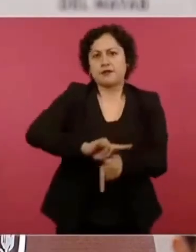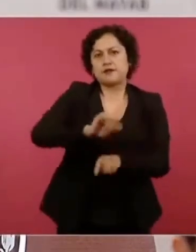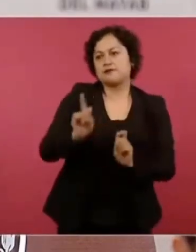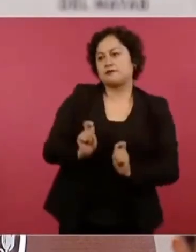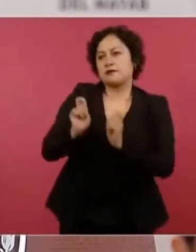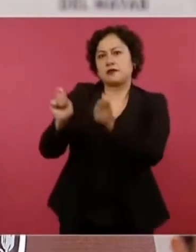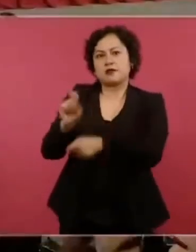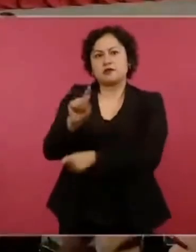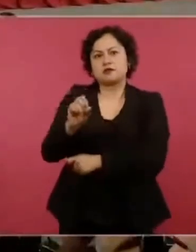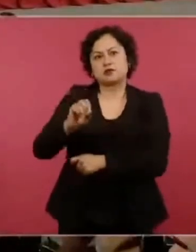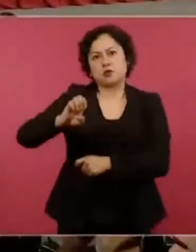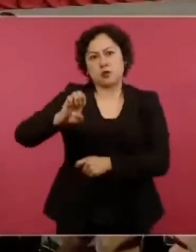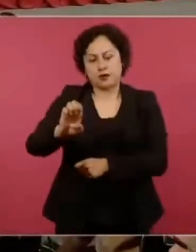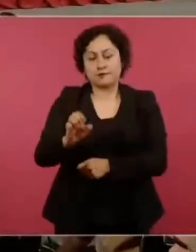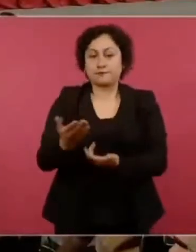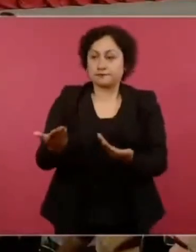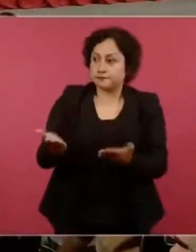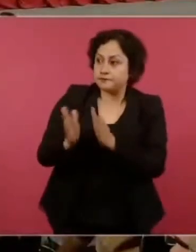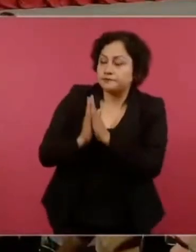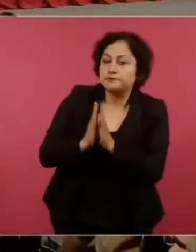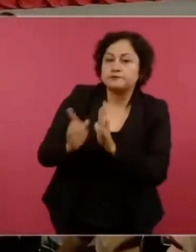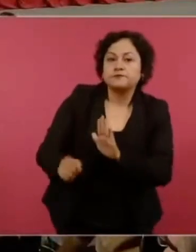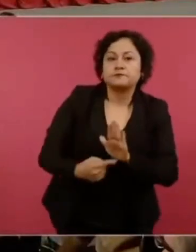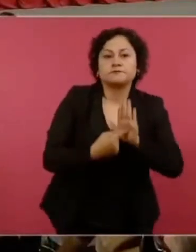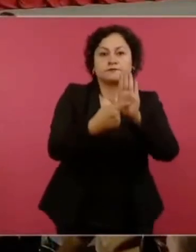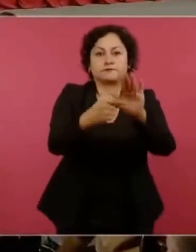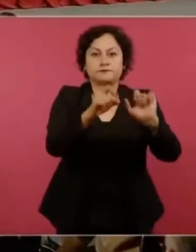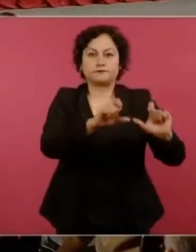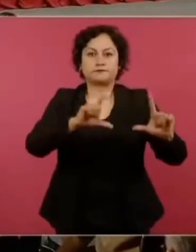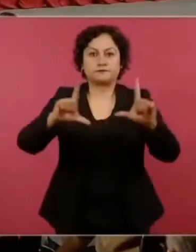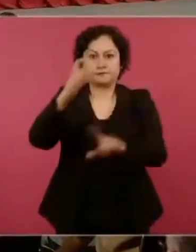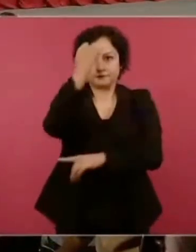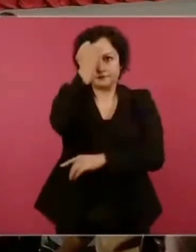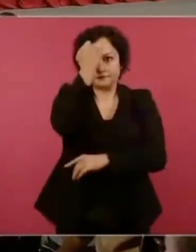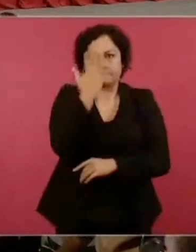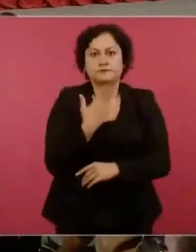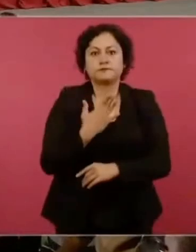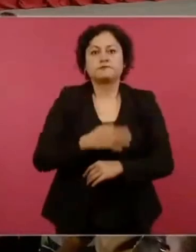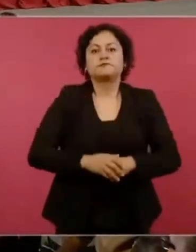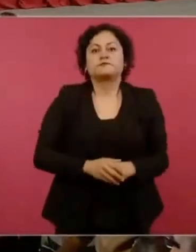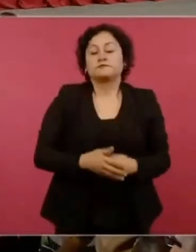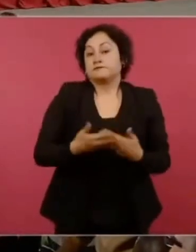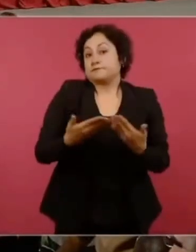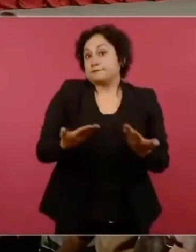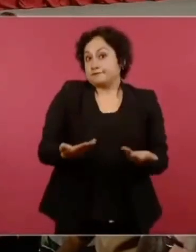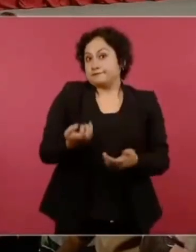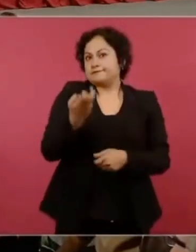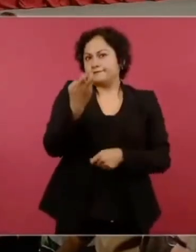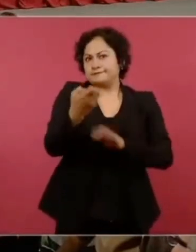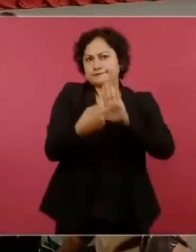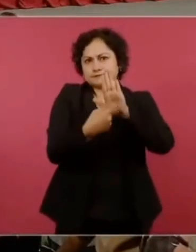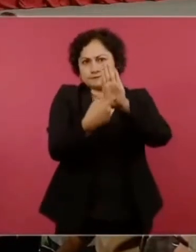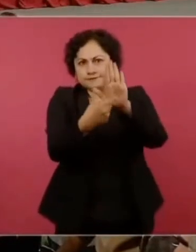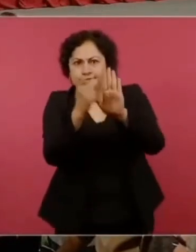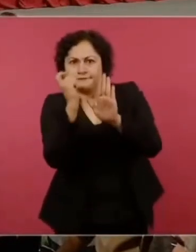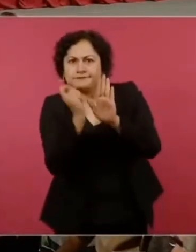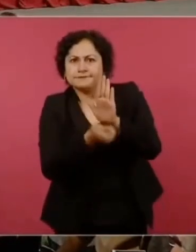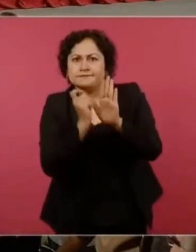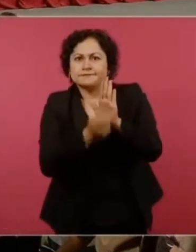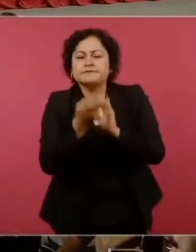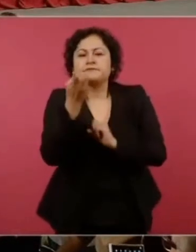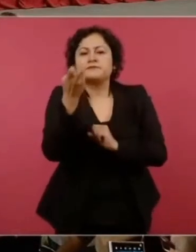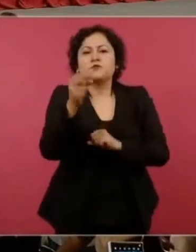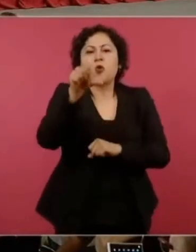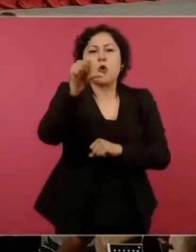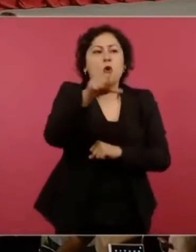primera imagen, si son tan amables, aquí está el problema que nos toca un poco reflexionar